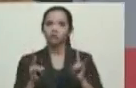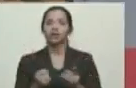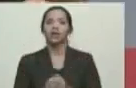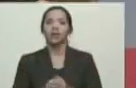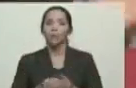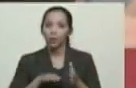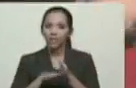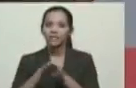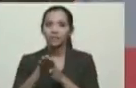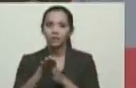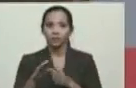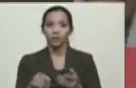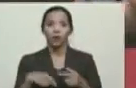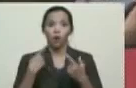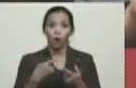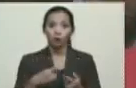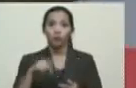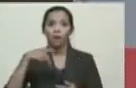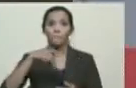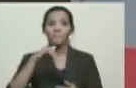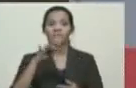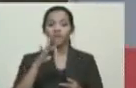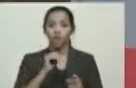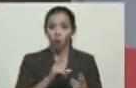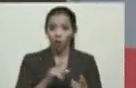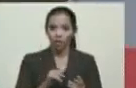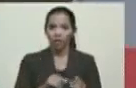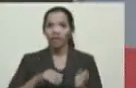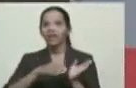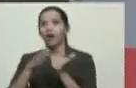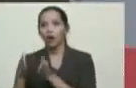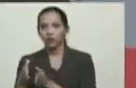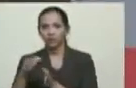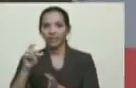Peter Gabriel viene de Genesis, una de las bandas pioneras junto con Yes, Emerson,